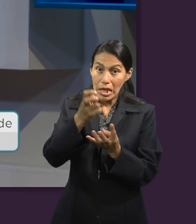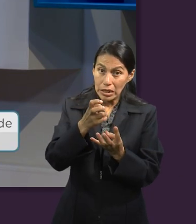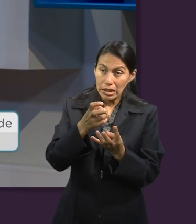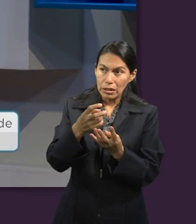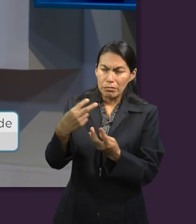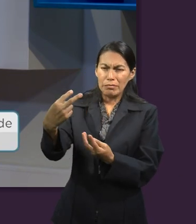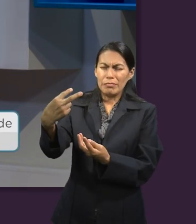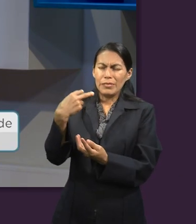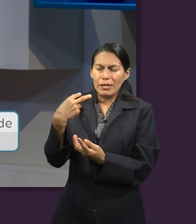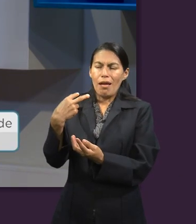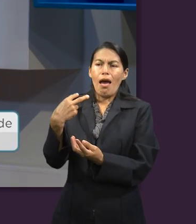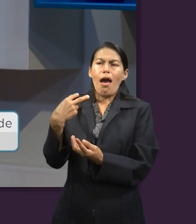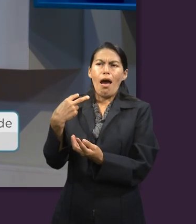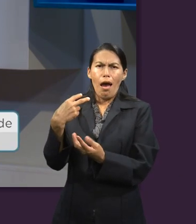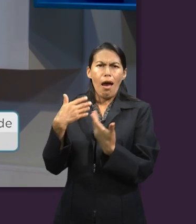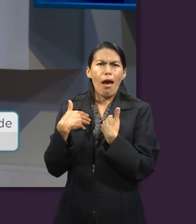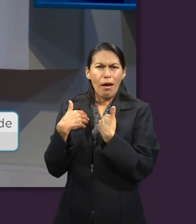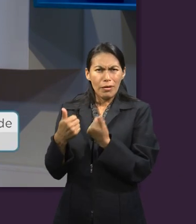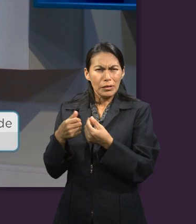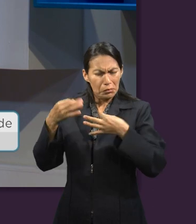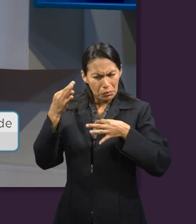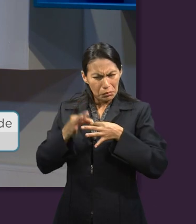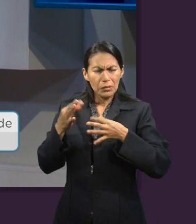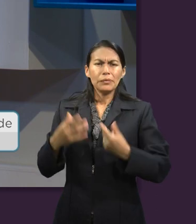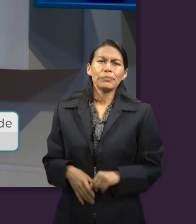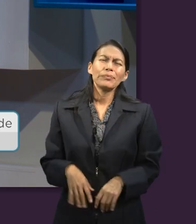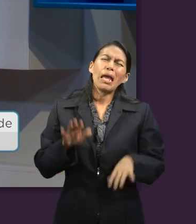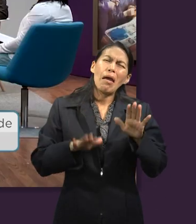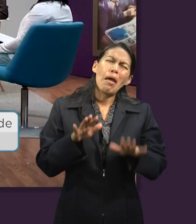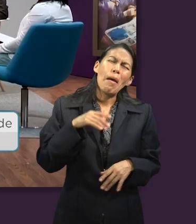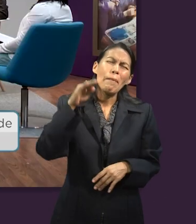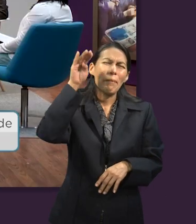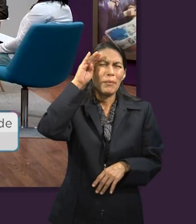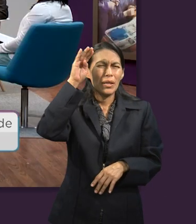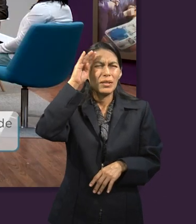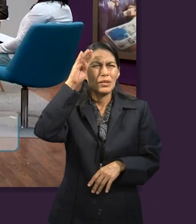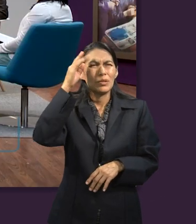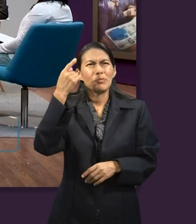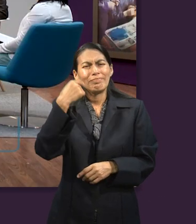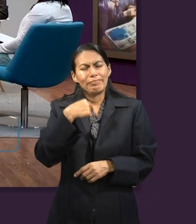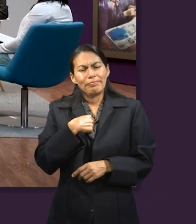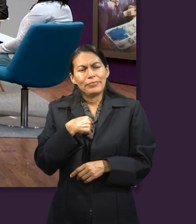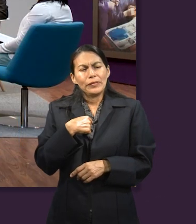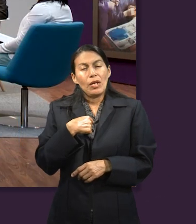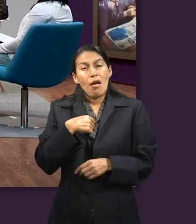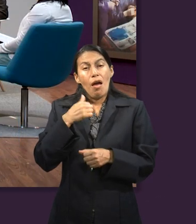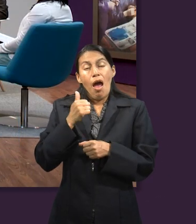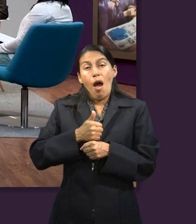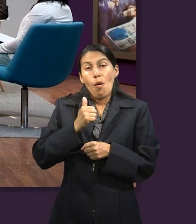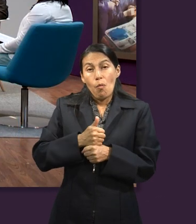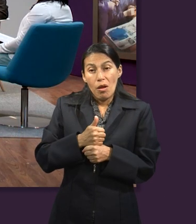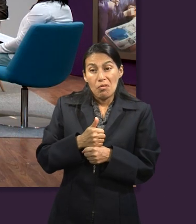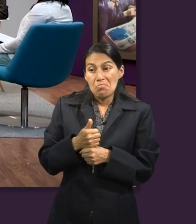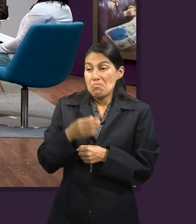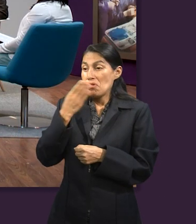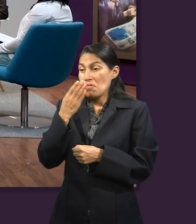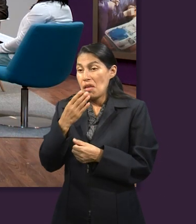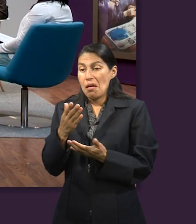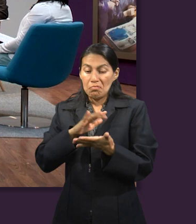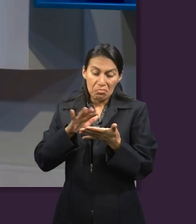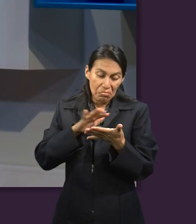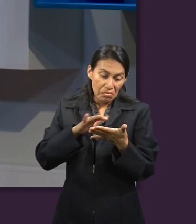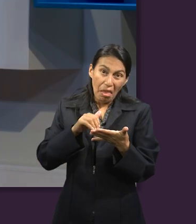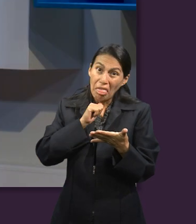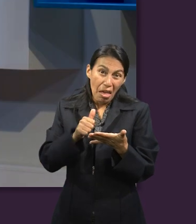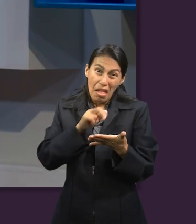nuestra familia verdad con nuestro entorno con nuestros amigos yo a veces me pregunto que hubiese sido de mí si es que mis abuelos